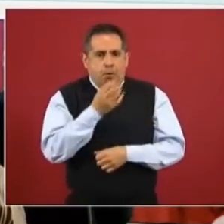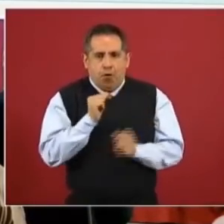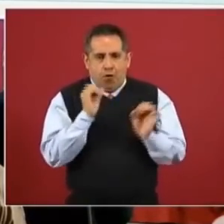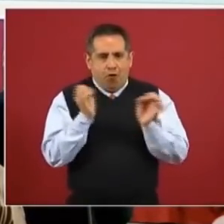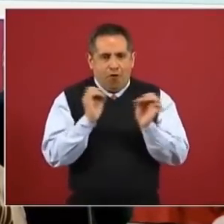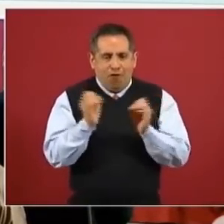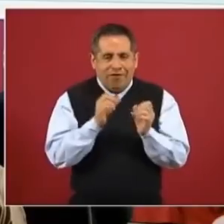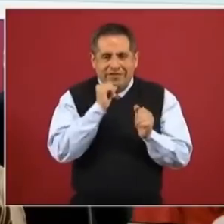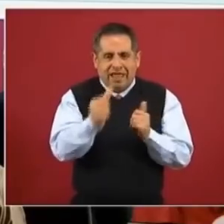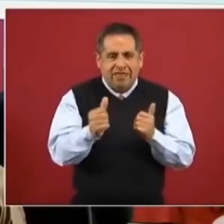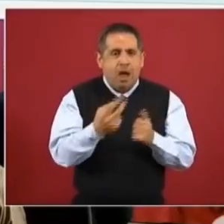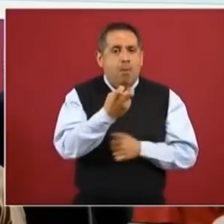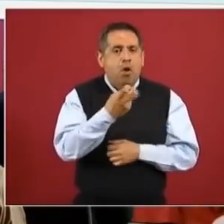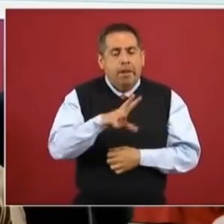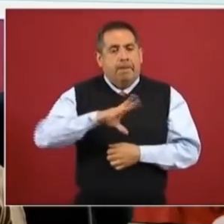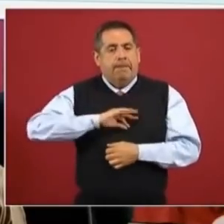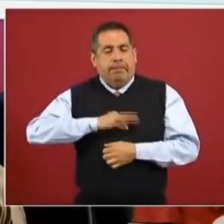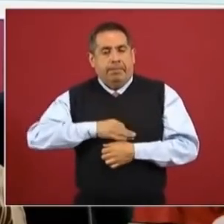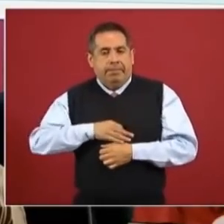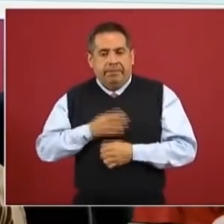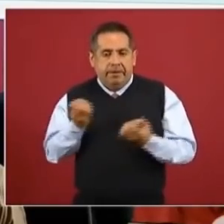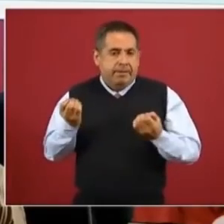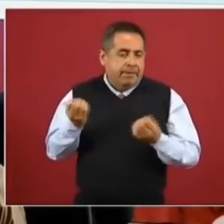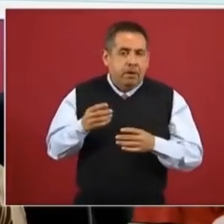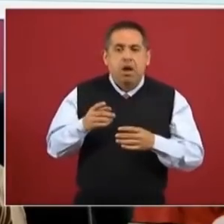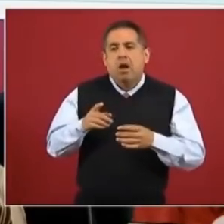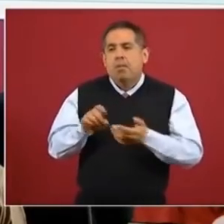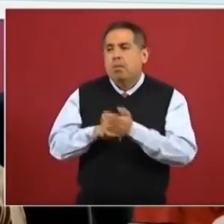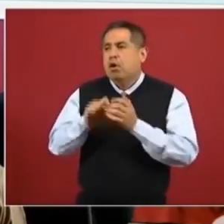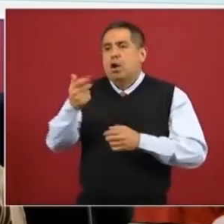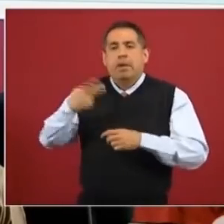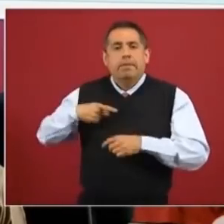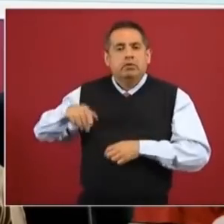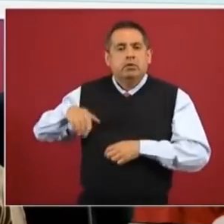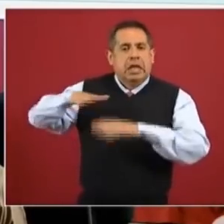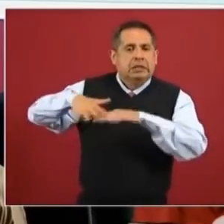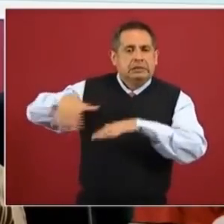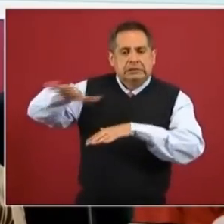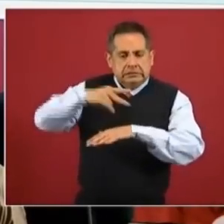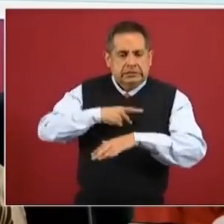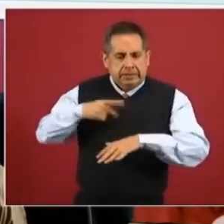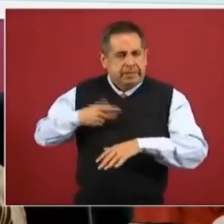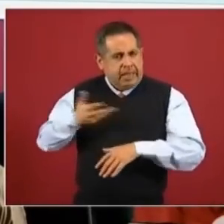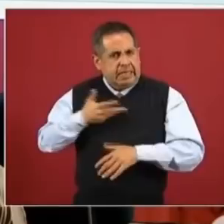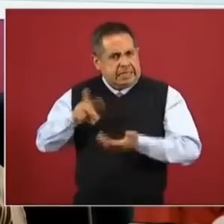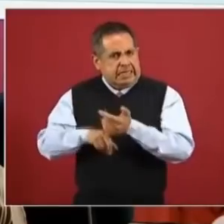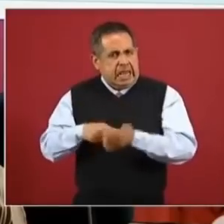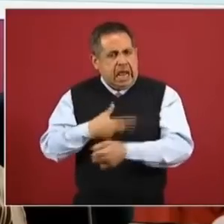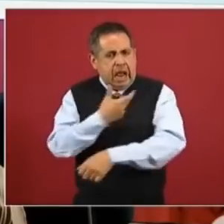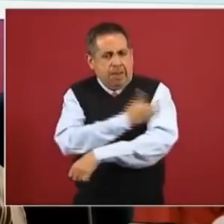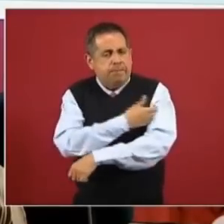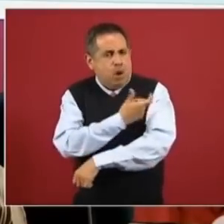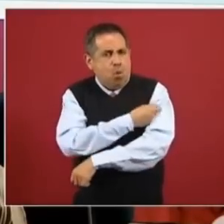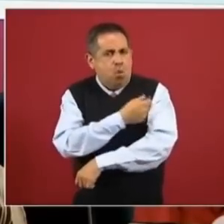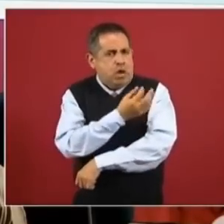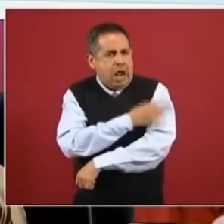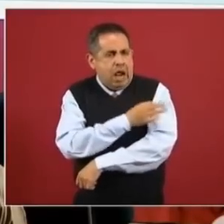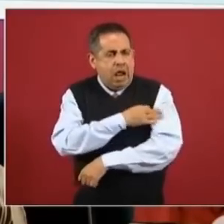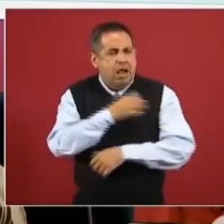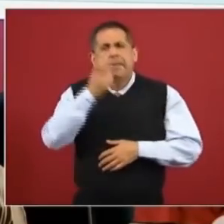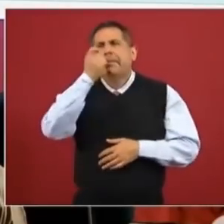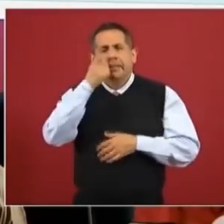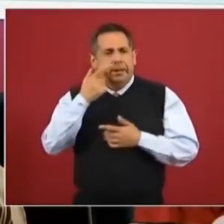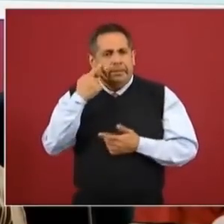estar con una vacuna. Sin embargo, el resto de la población debería de haber contado con este antecedente vacunal